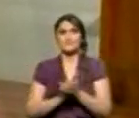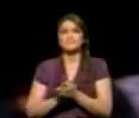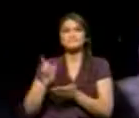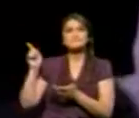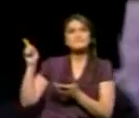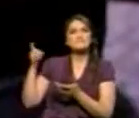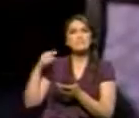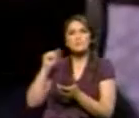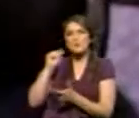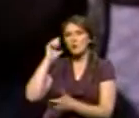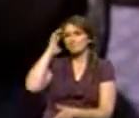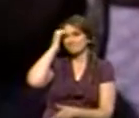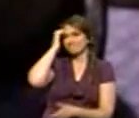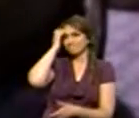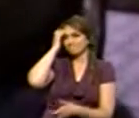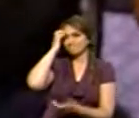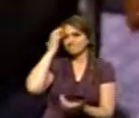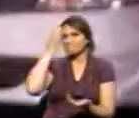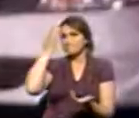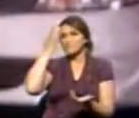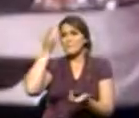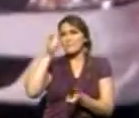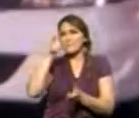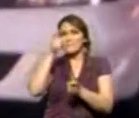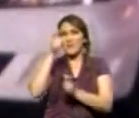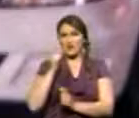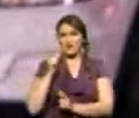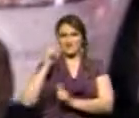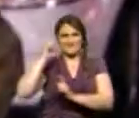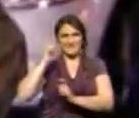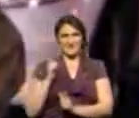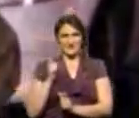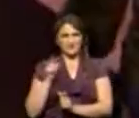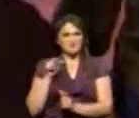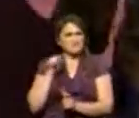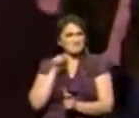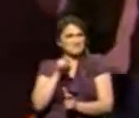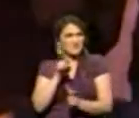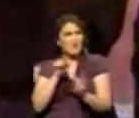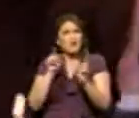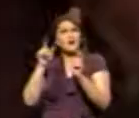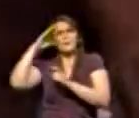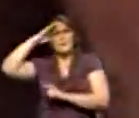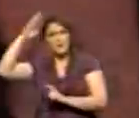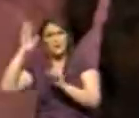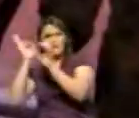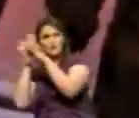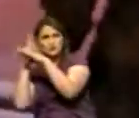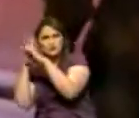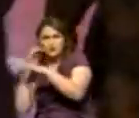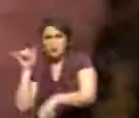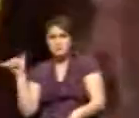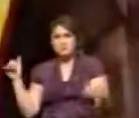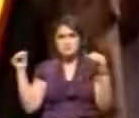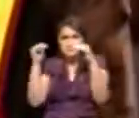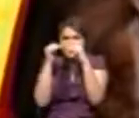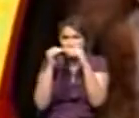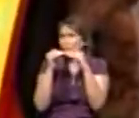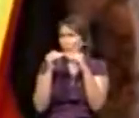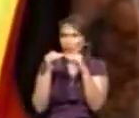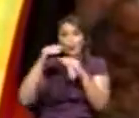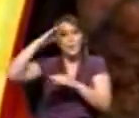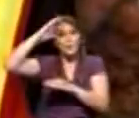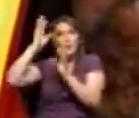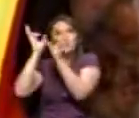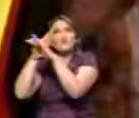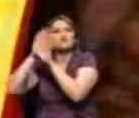decisión es que por el rol que desempeñan, los militares no poseen las mismas competencias que cumple la policía. Sin embargo, cree que esto servirá